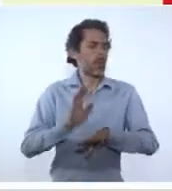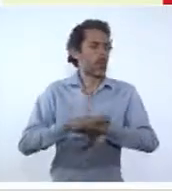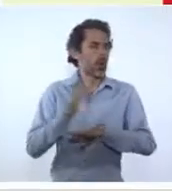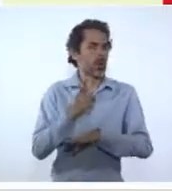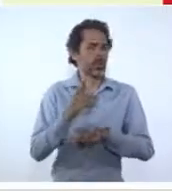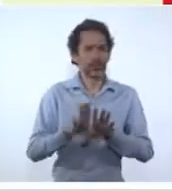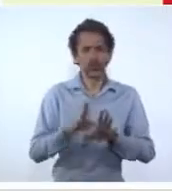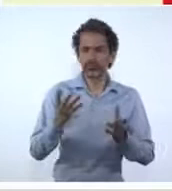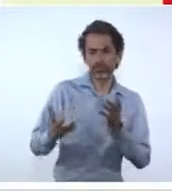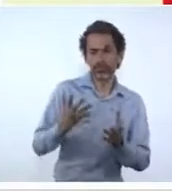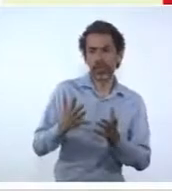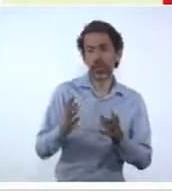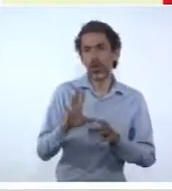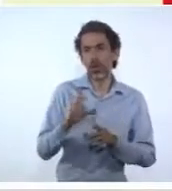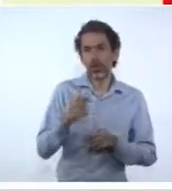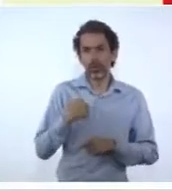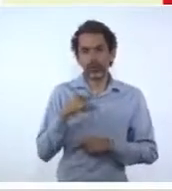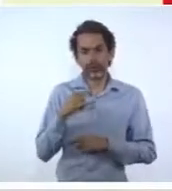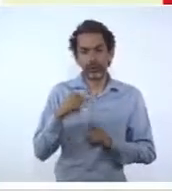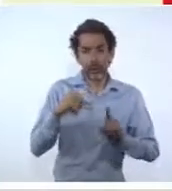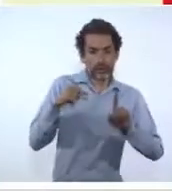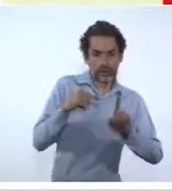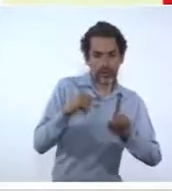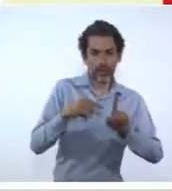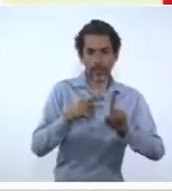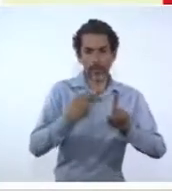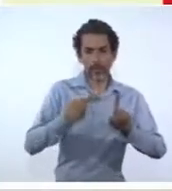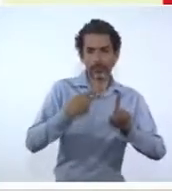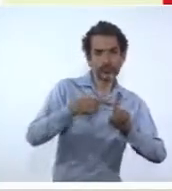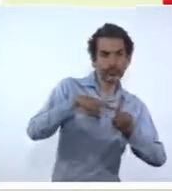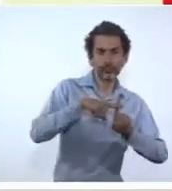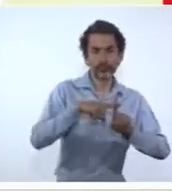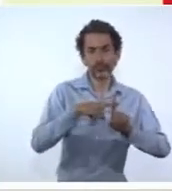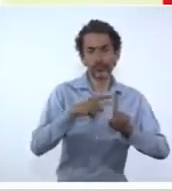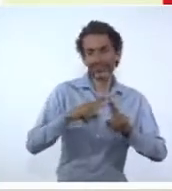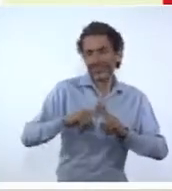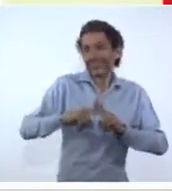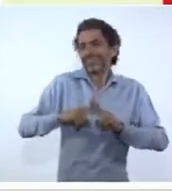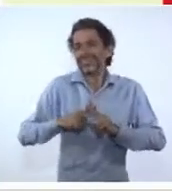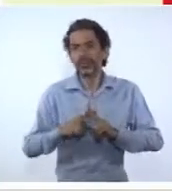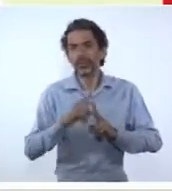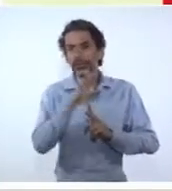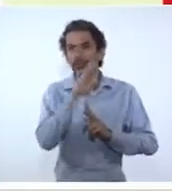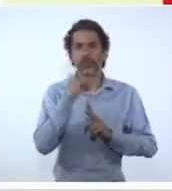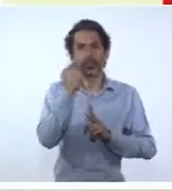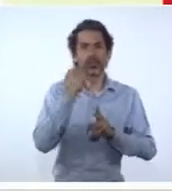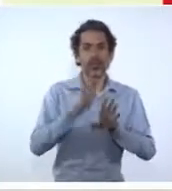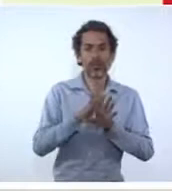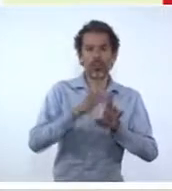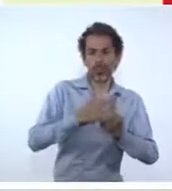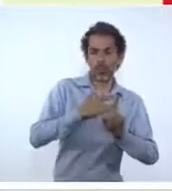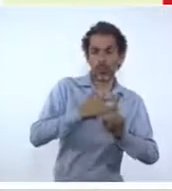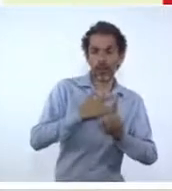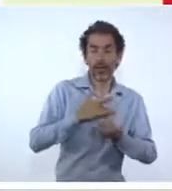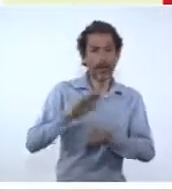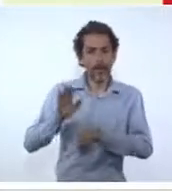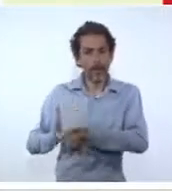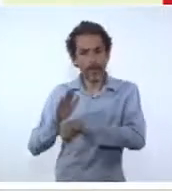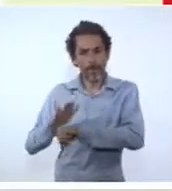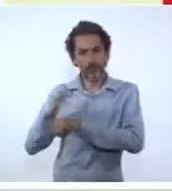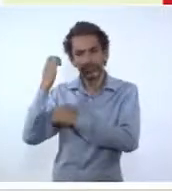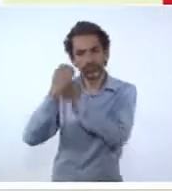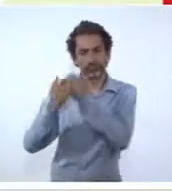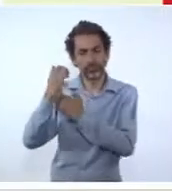al inicio de síntomas, que es más cercano a la realidad que la fecha de toma de muestra, que puede reflejar que sus